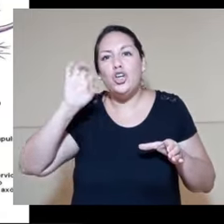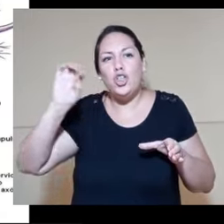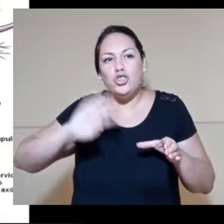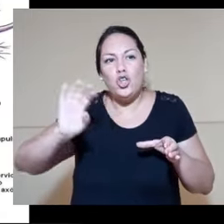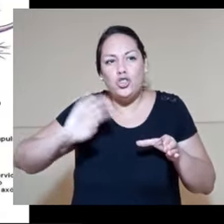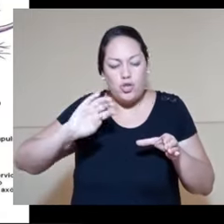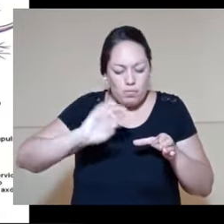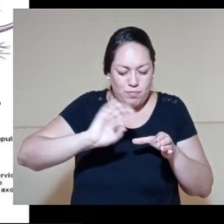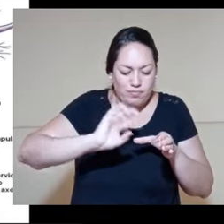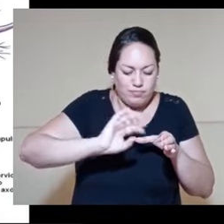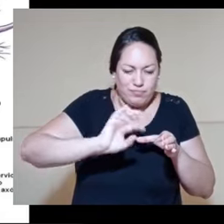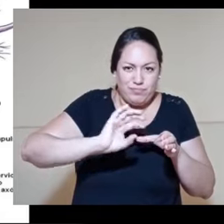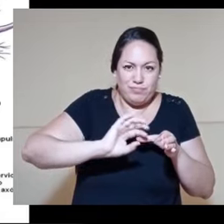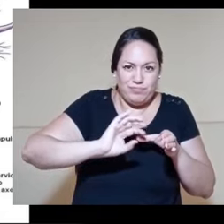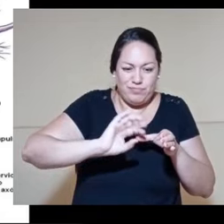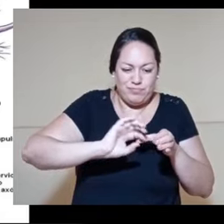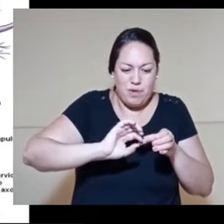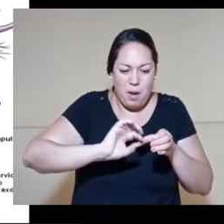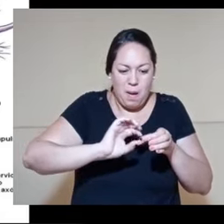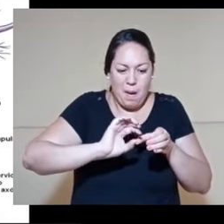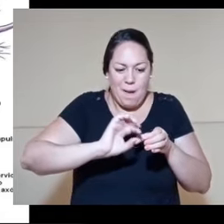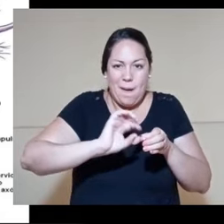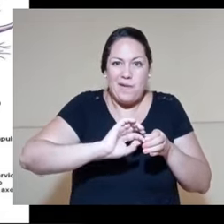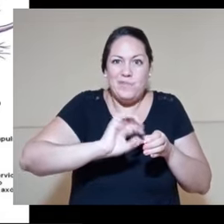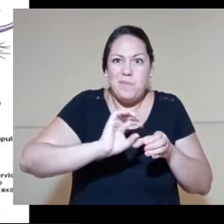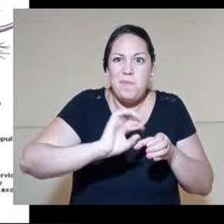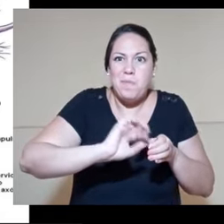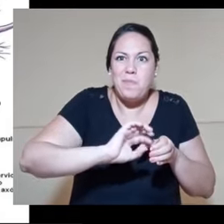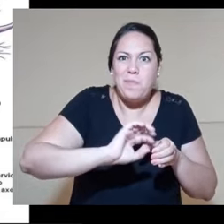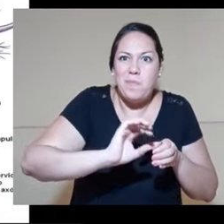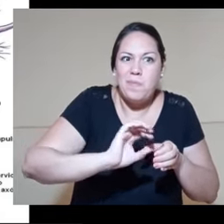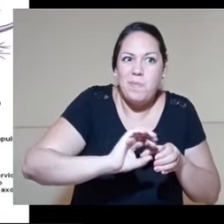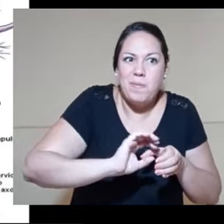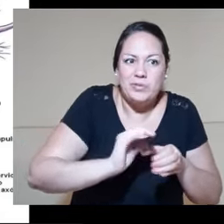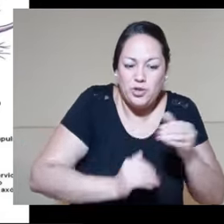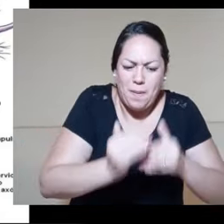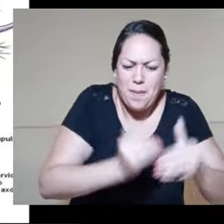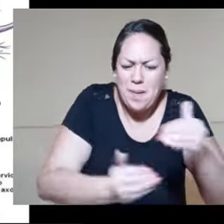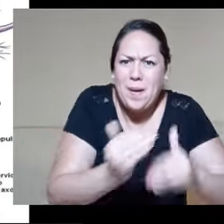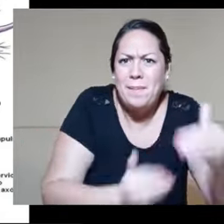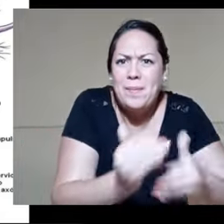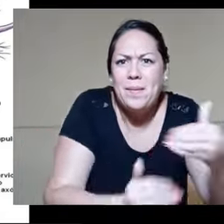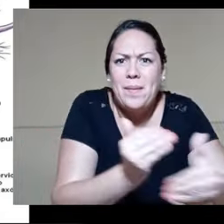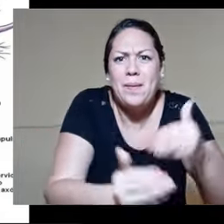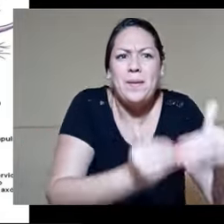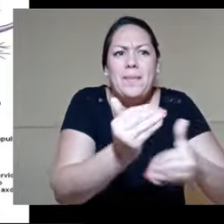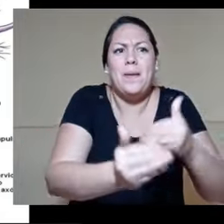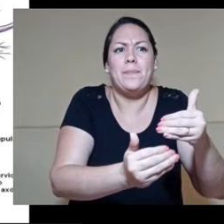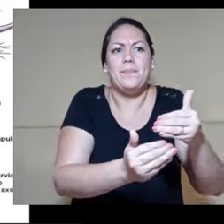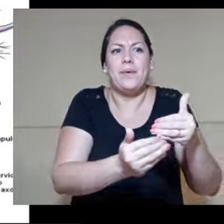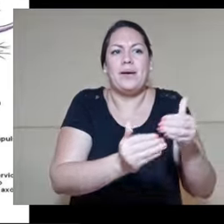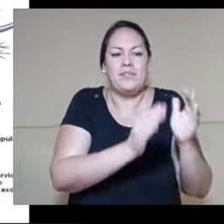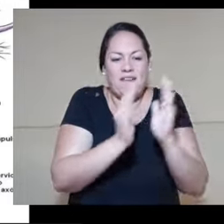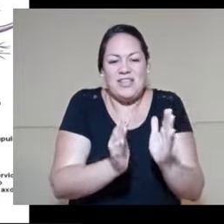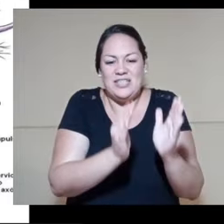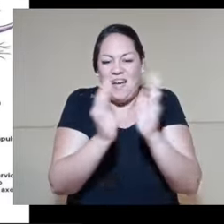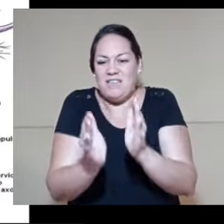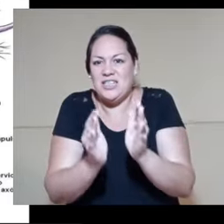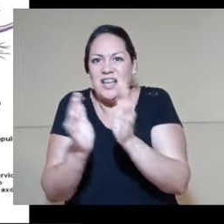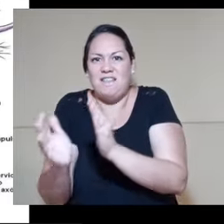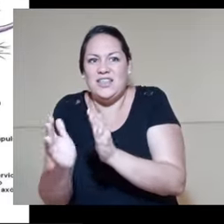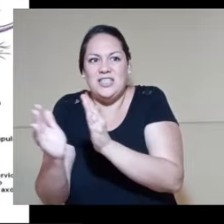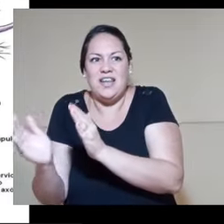y empieza a avanzar. Fíjense cómo esto rojo es lo que es el avance de la despolarización, es como un frente. Pero fíjense